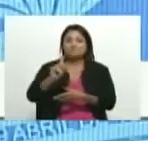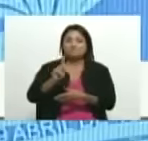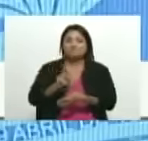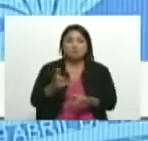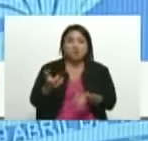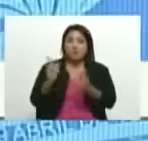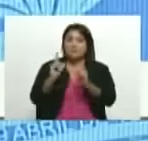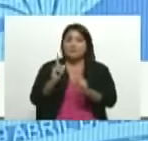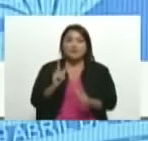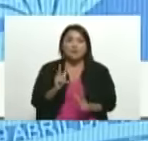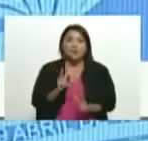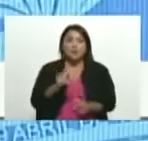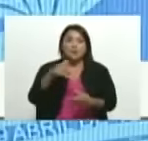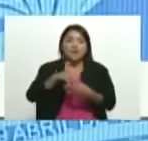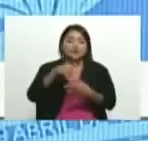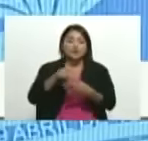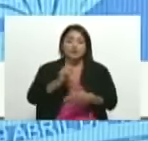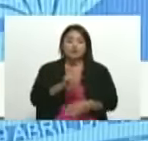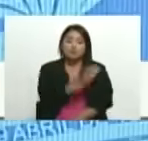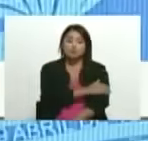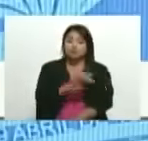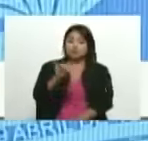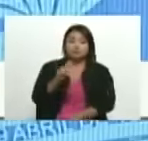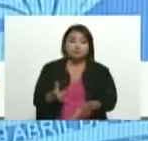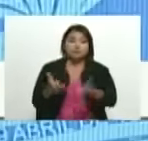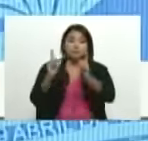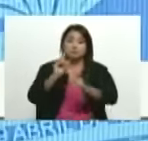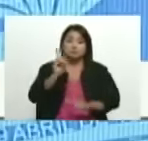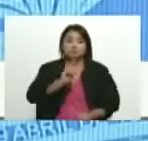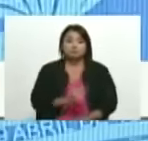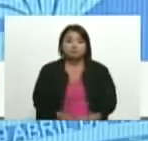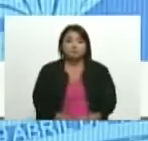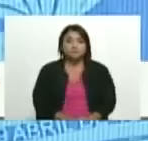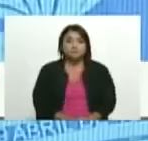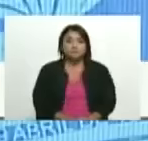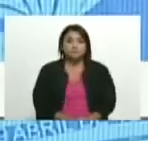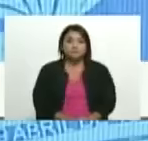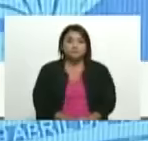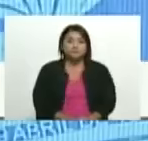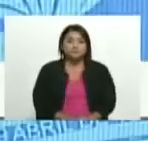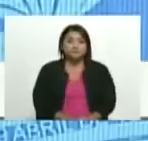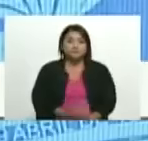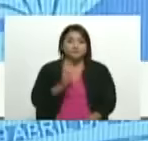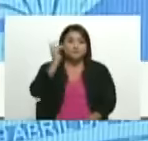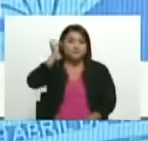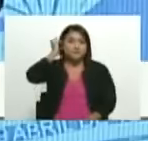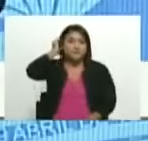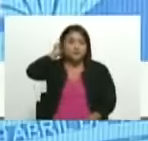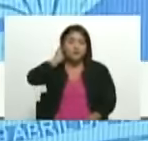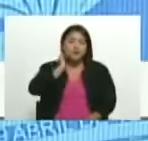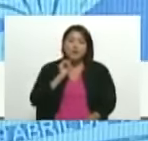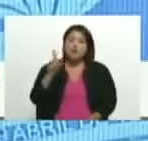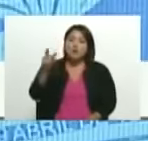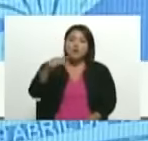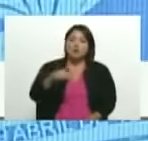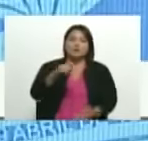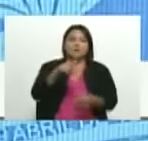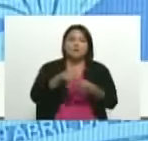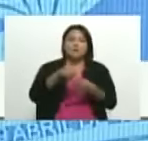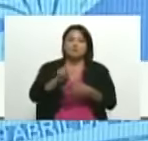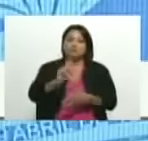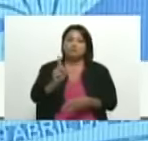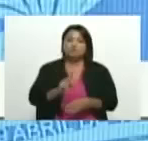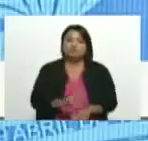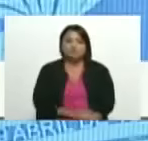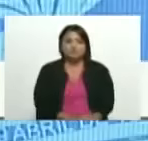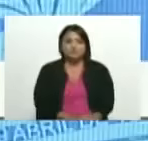no le permitieron sufragar, el fascismo no se lo permitió. El partido fascista Suma te dijo, aquí no votas tú. Ah, ¿Cómo